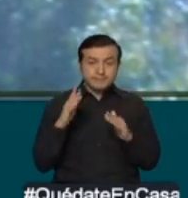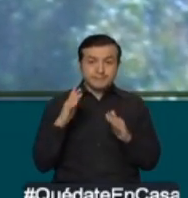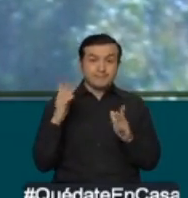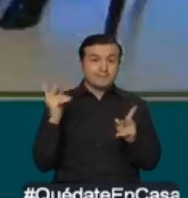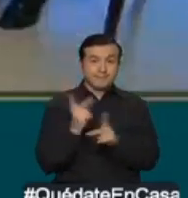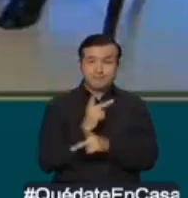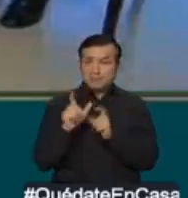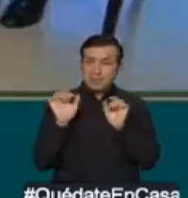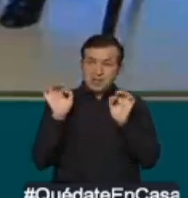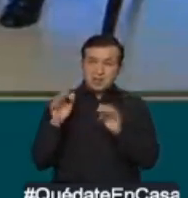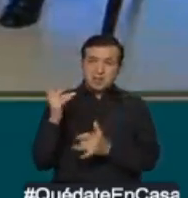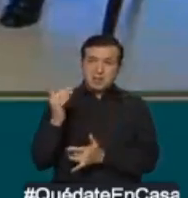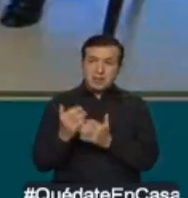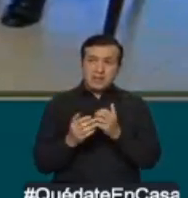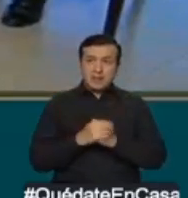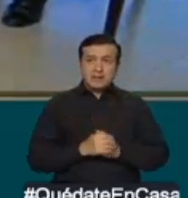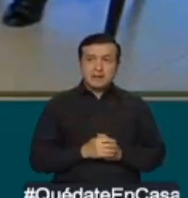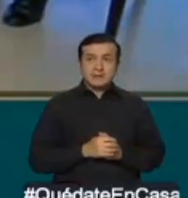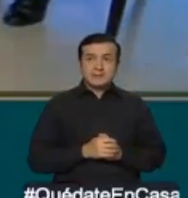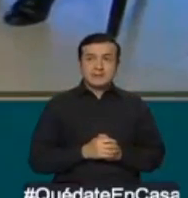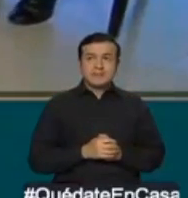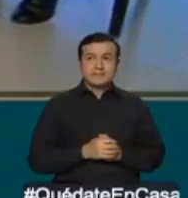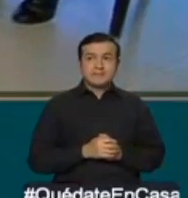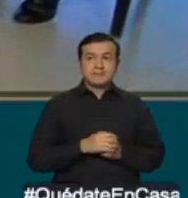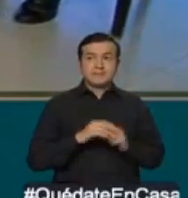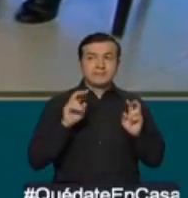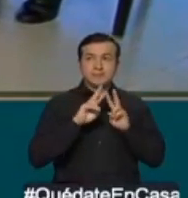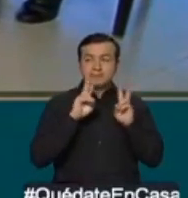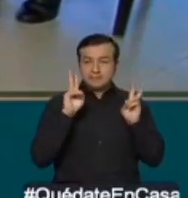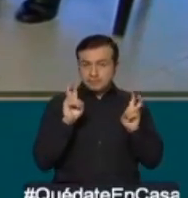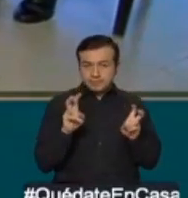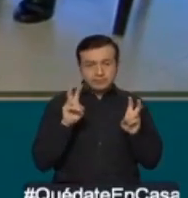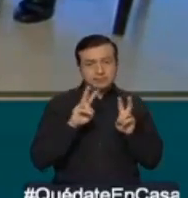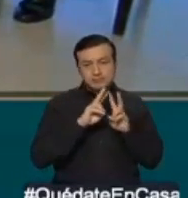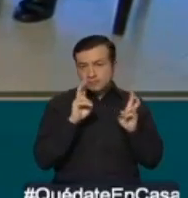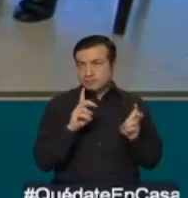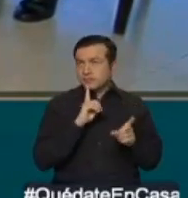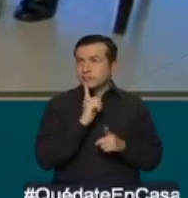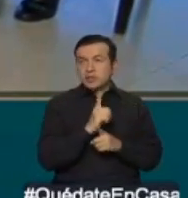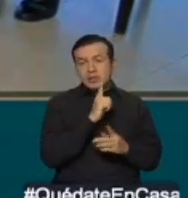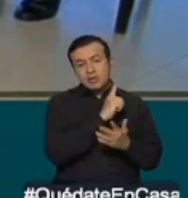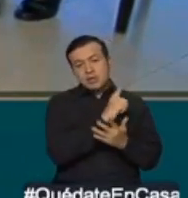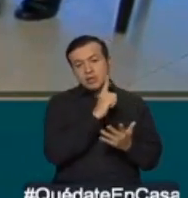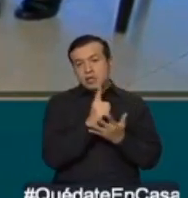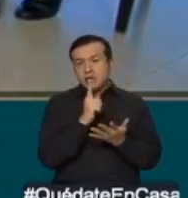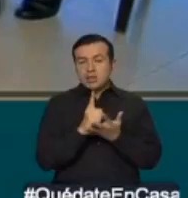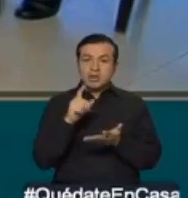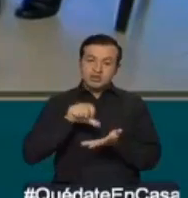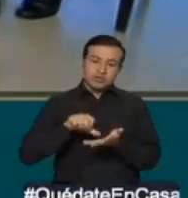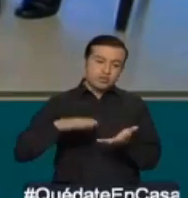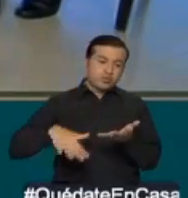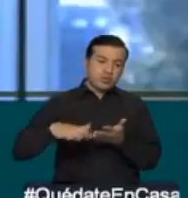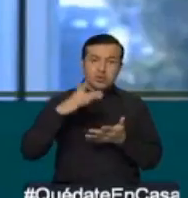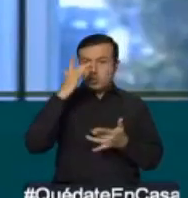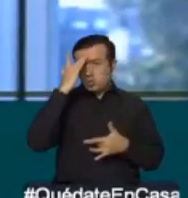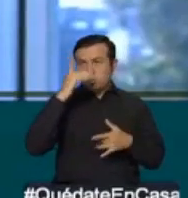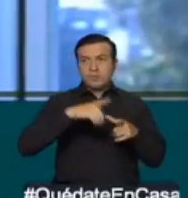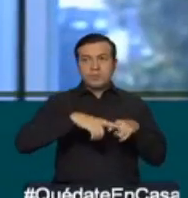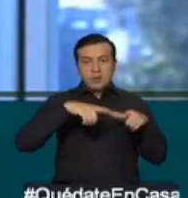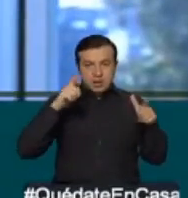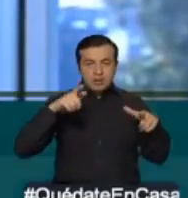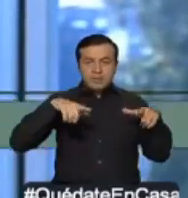hechos que se están registrando y este va a ser un tema inevitable es decir en cada una de nuestras ciudades y los números siguen creciendo